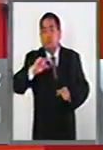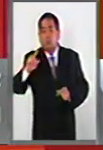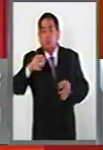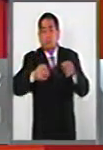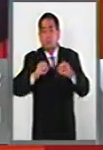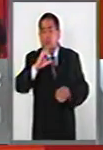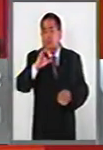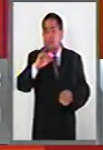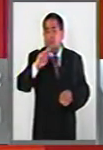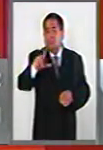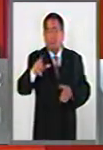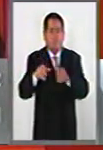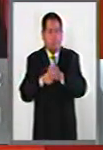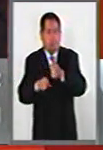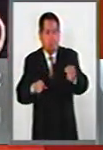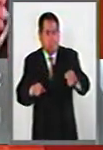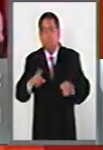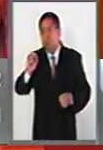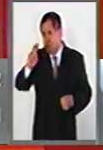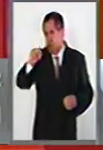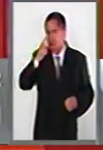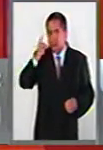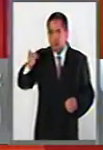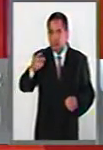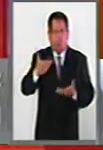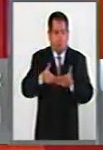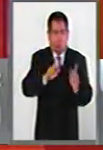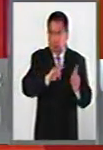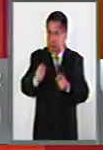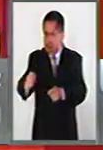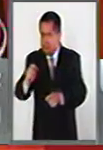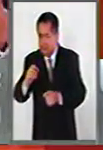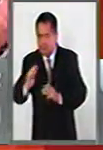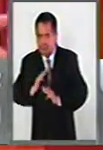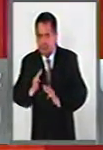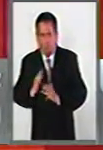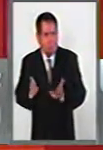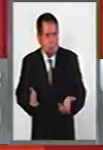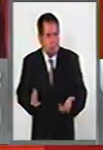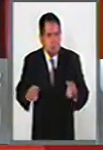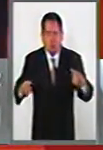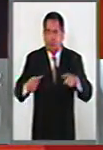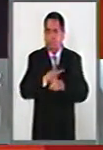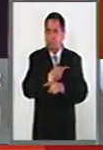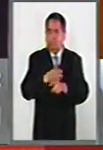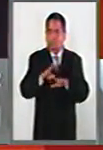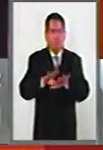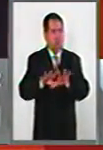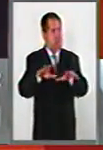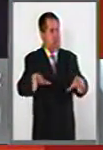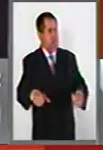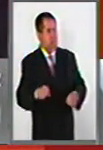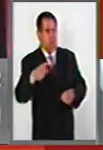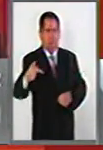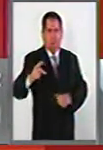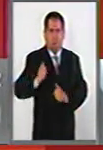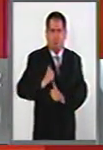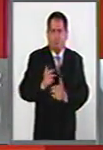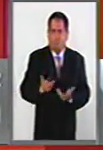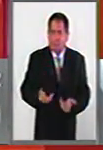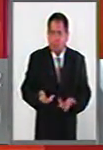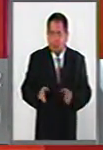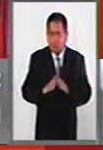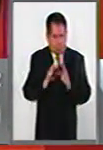jurisdiccionales civiles, y es lo que dice la ONU al analizar un código que desborda esa limitación que tiene la